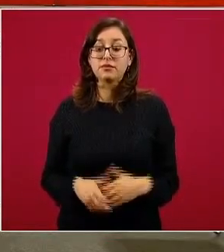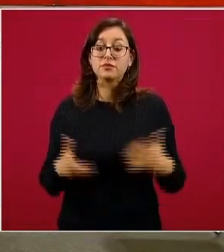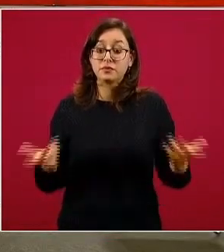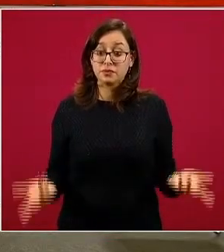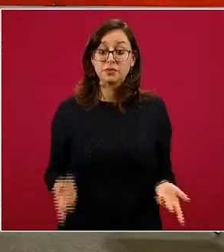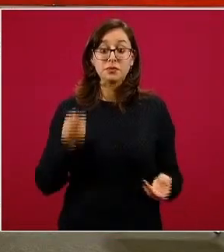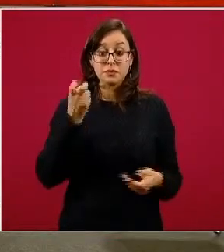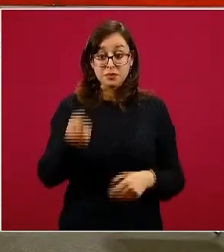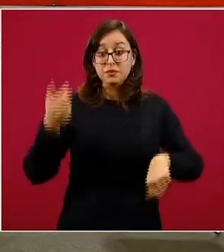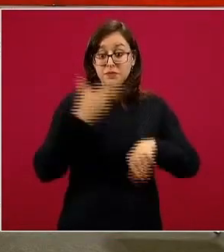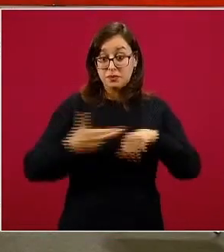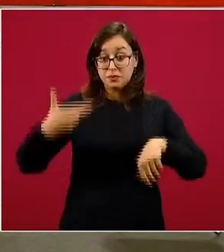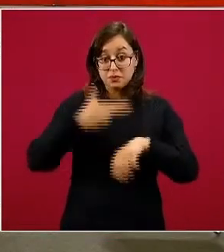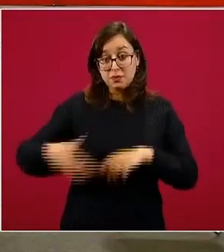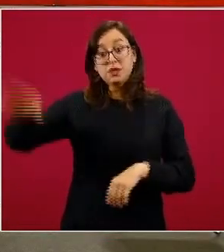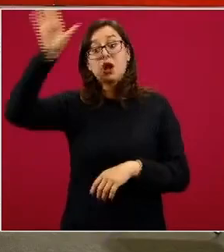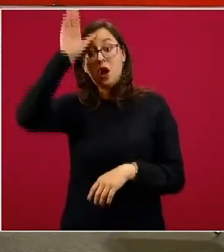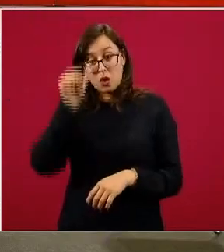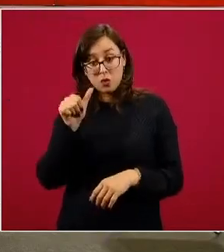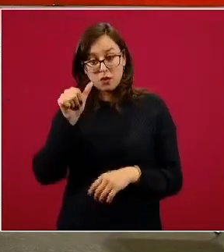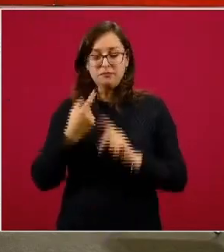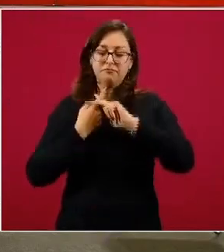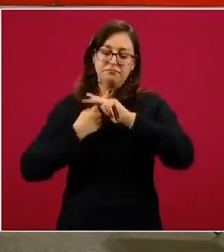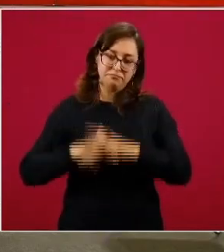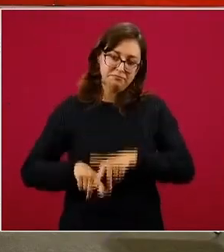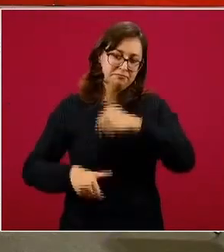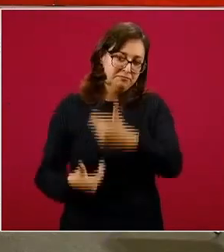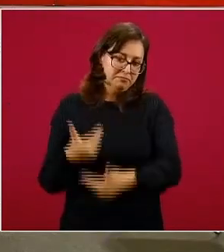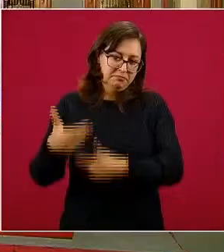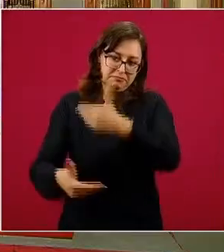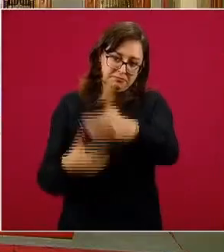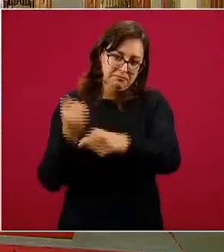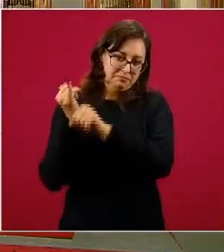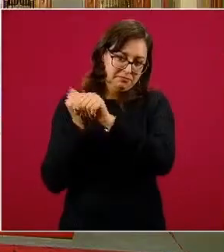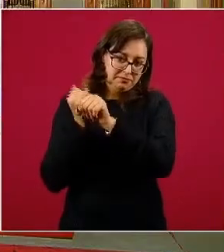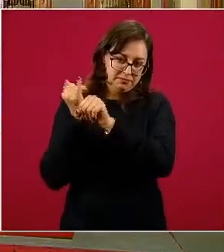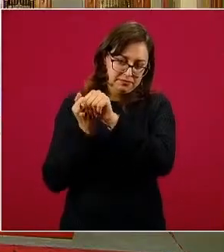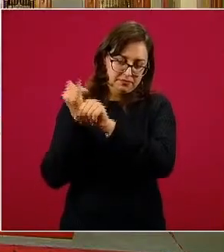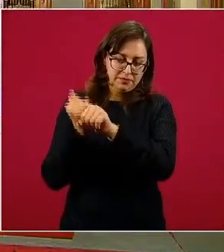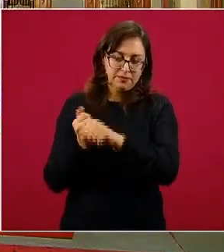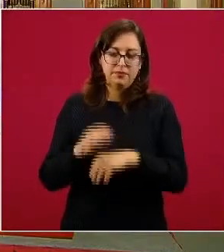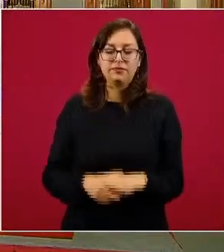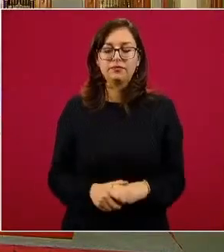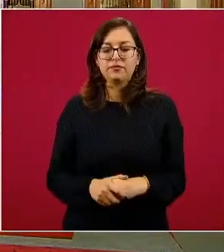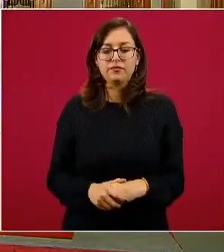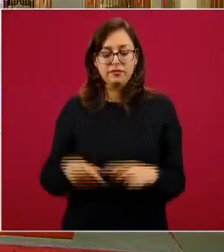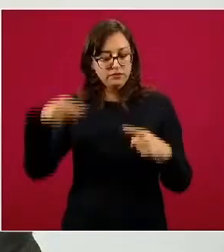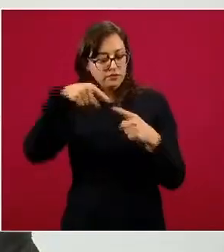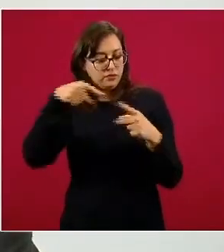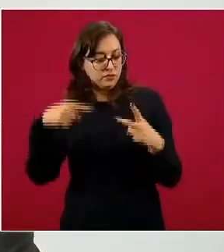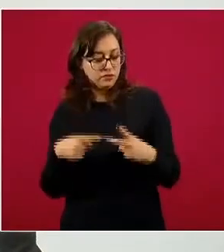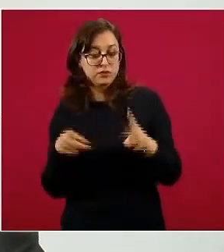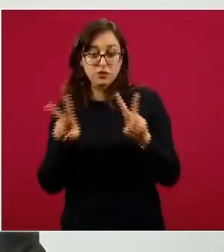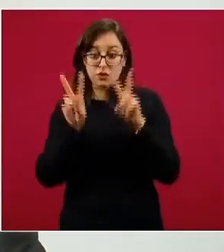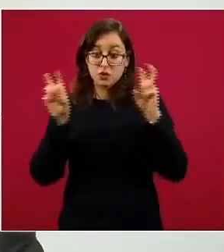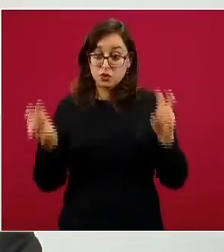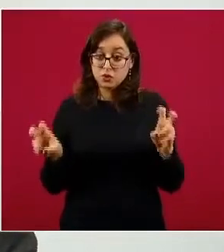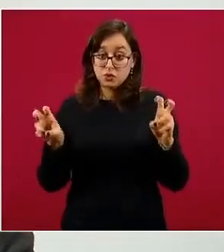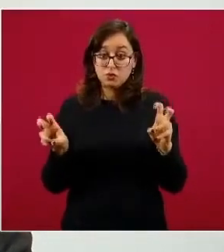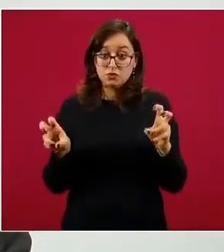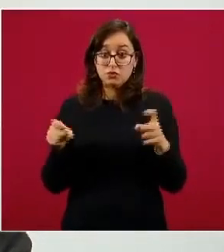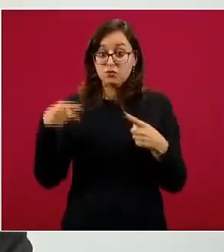tipo de arreglos, se planea empezar a hacer el proceso de investigación. Y hay dos elementos críticos: uno es